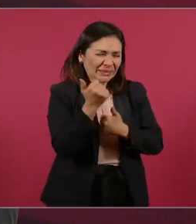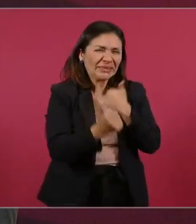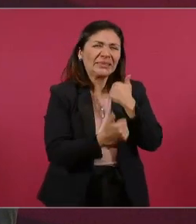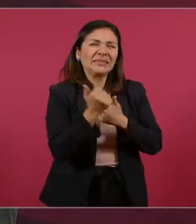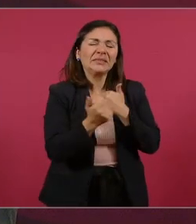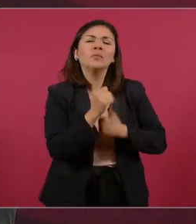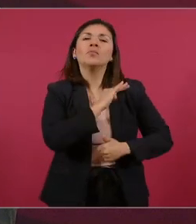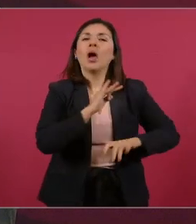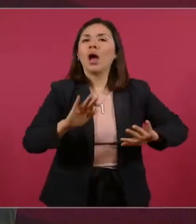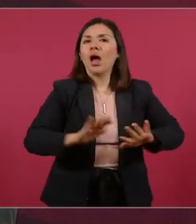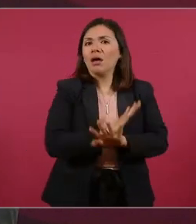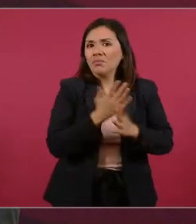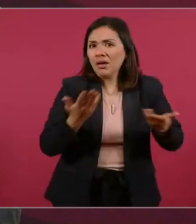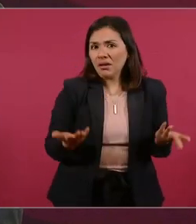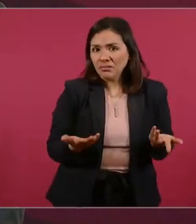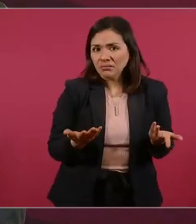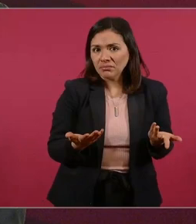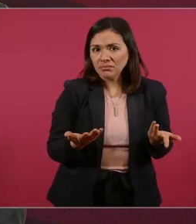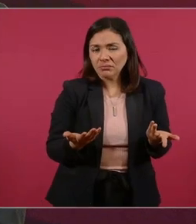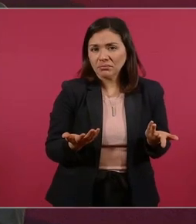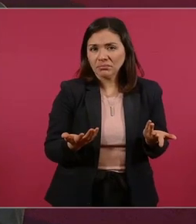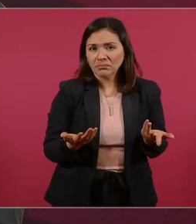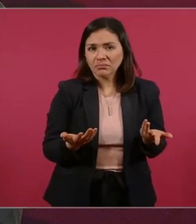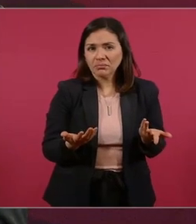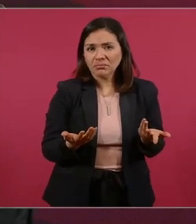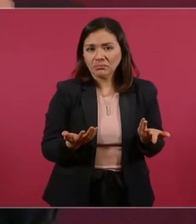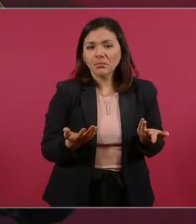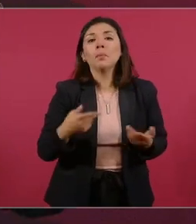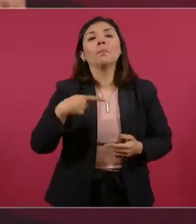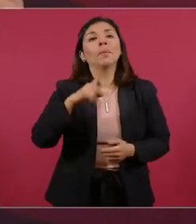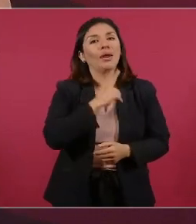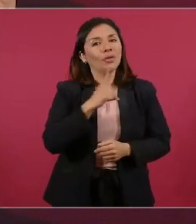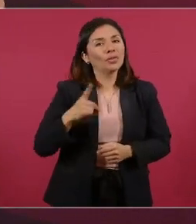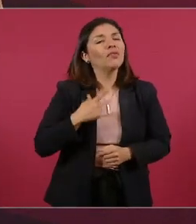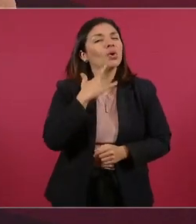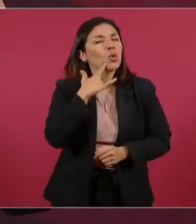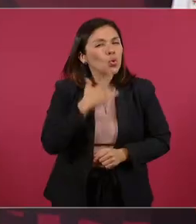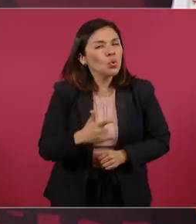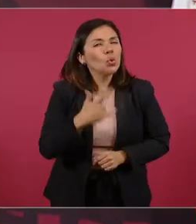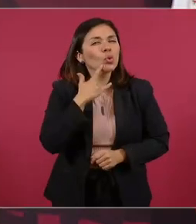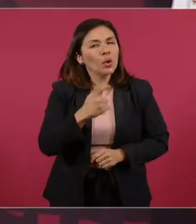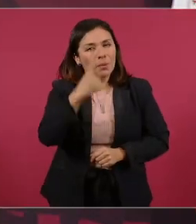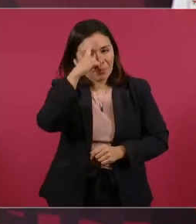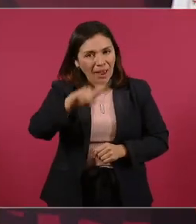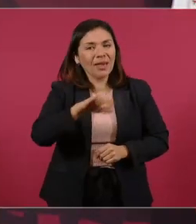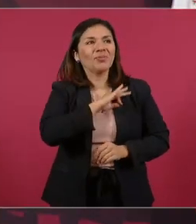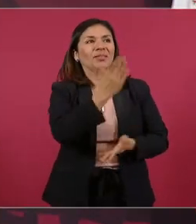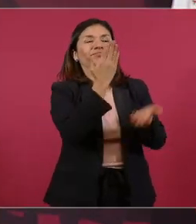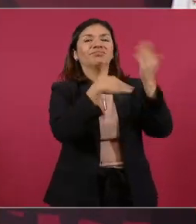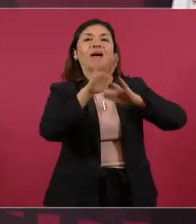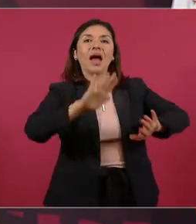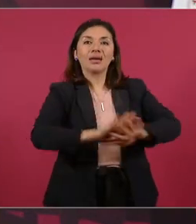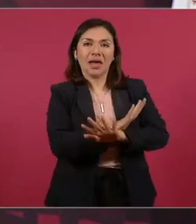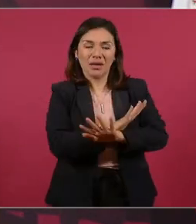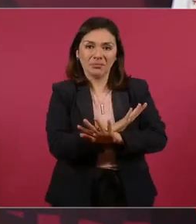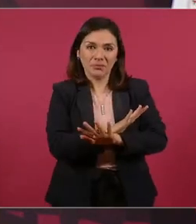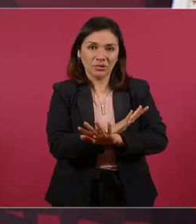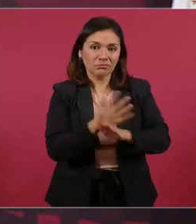cambiar. O sea, lo que parece imposible, pero hay que luchar por los cambios. Y sí,